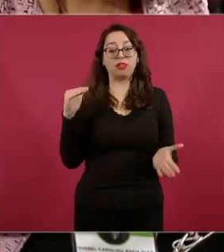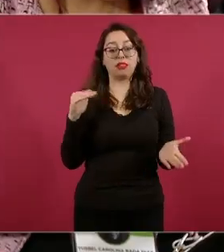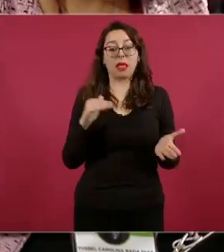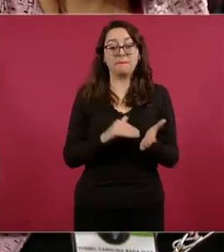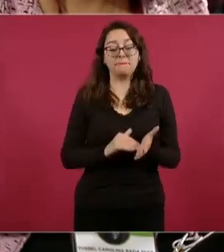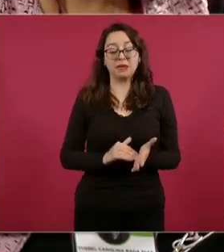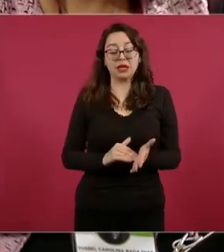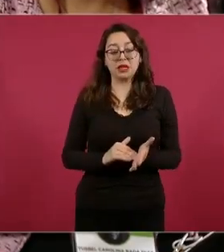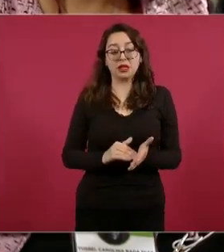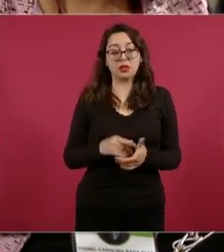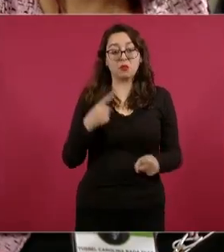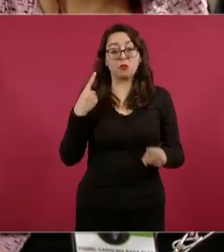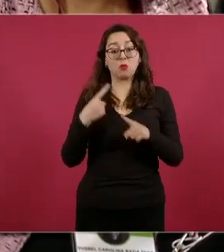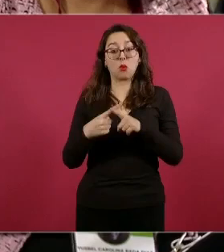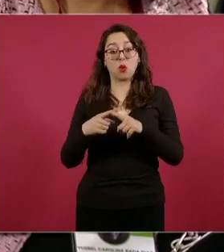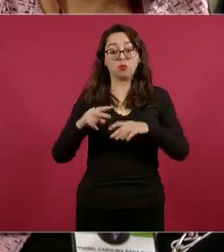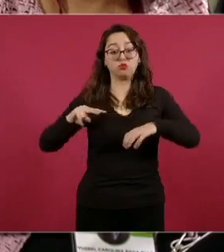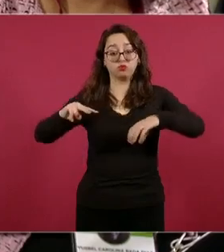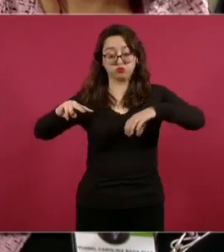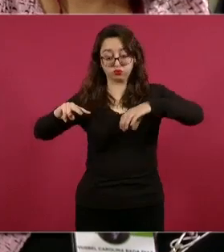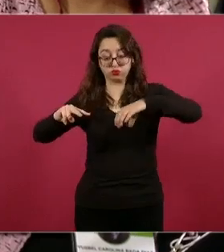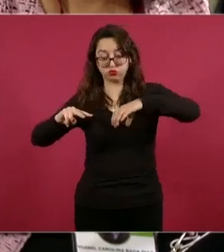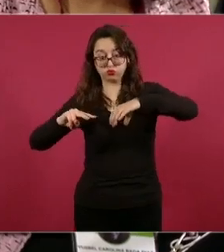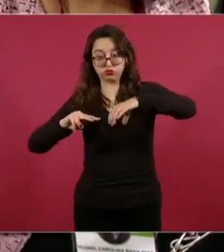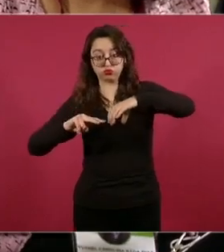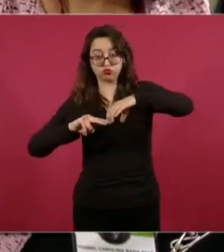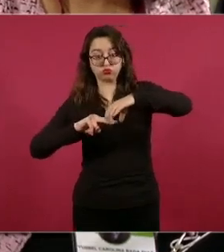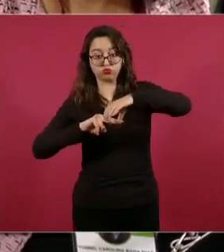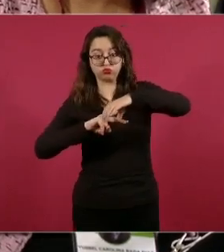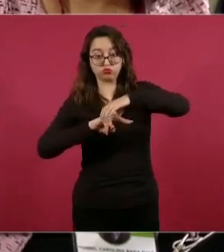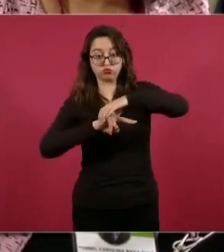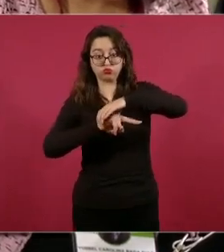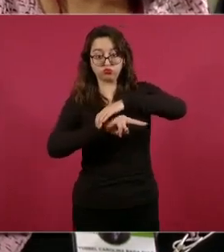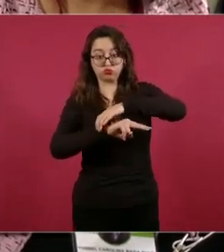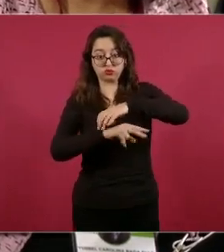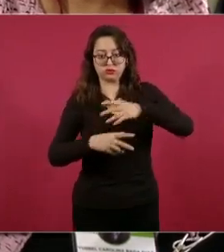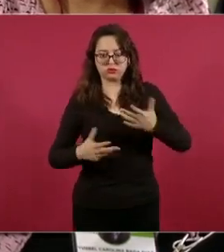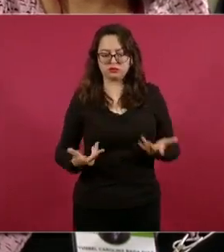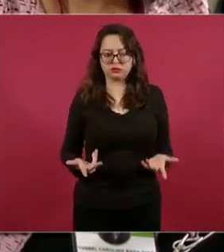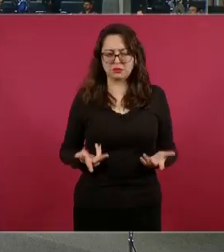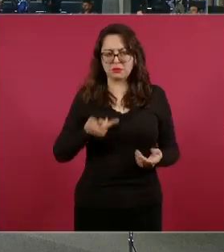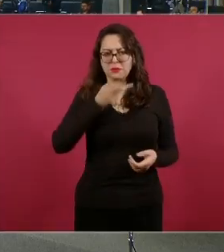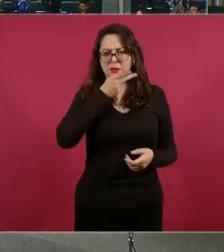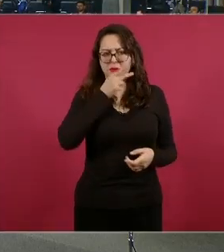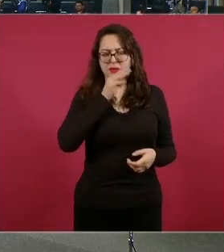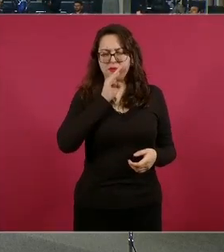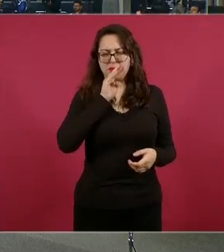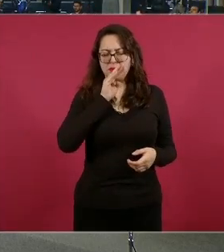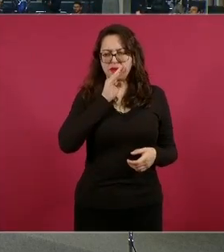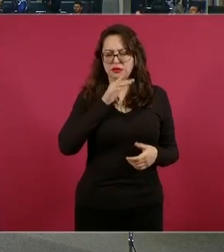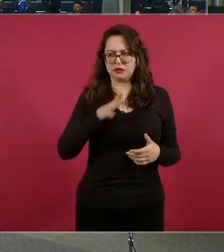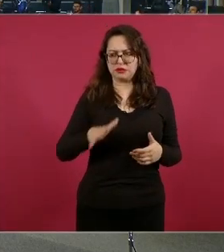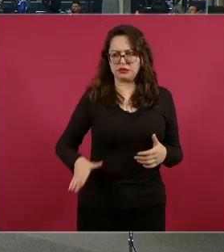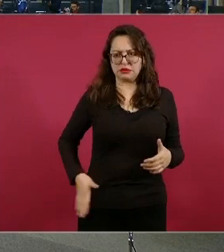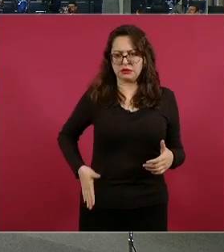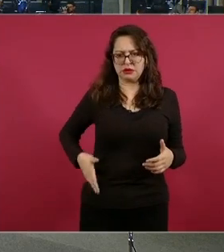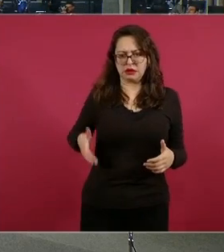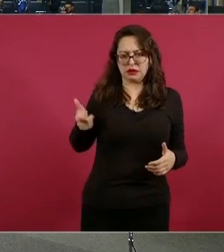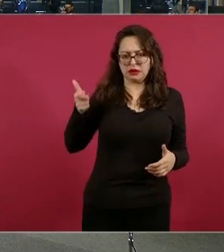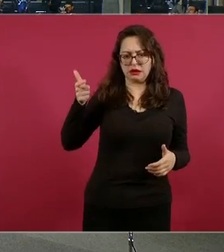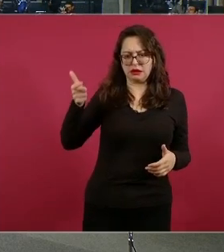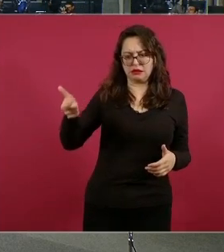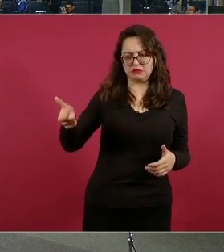padres por este hecho, y están pues preguntándose si de verdad es algo que está